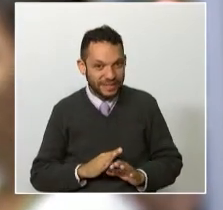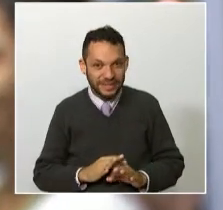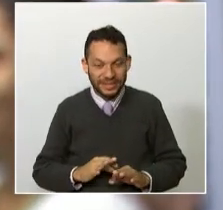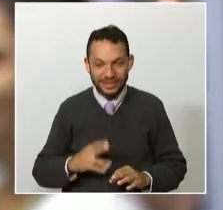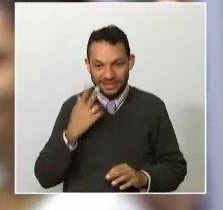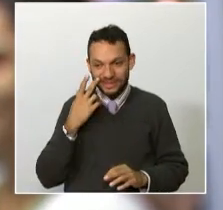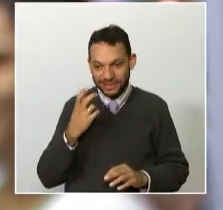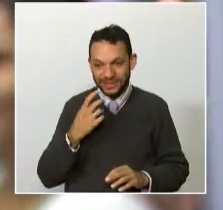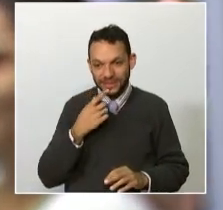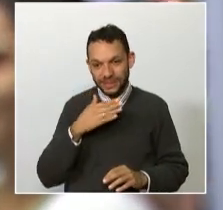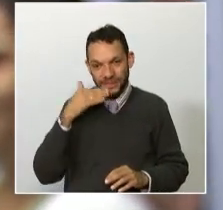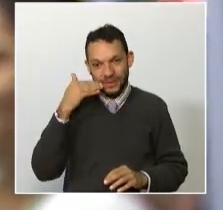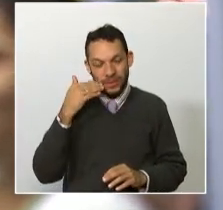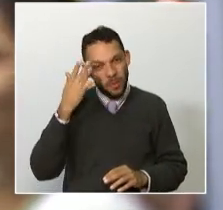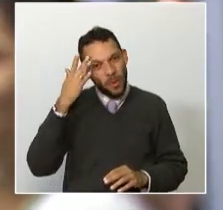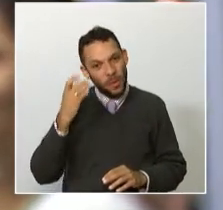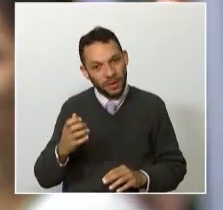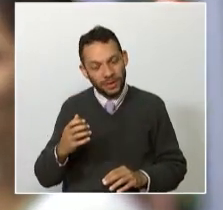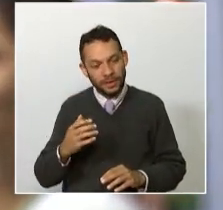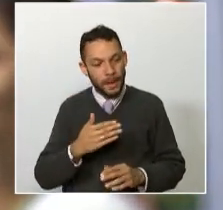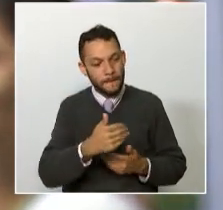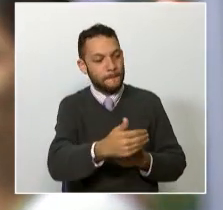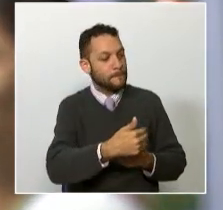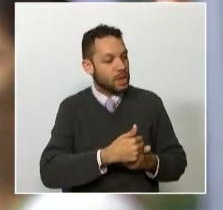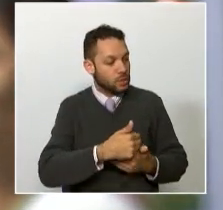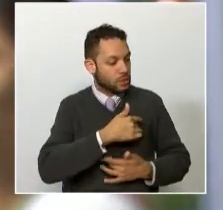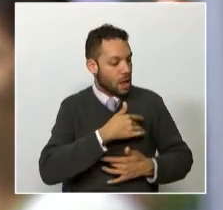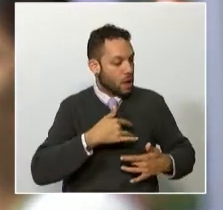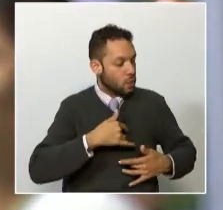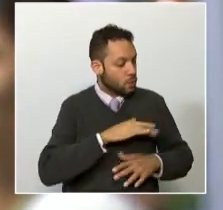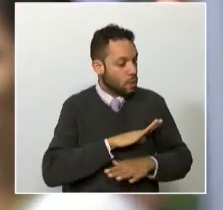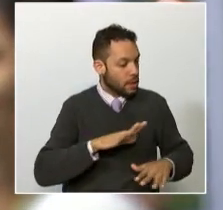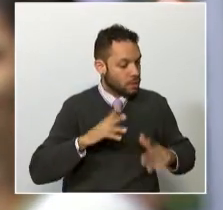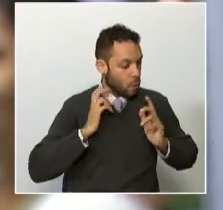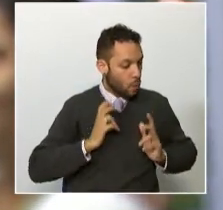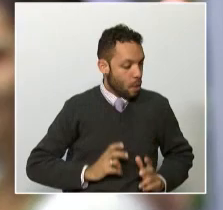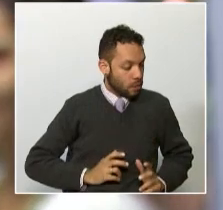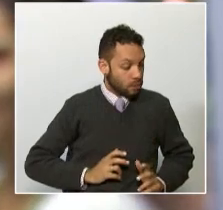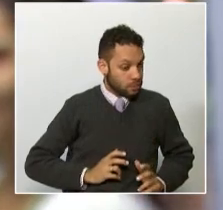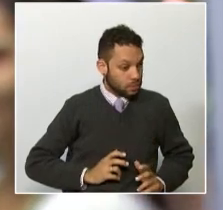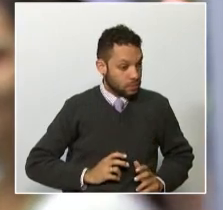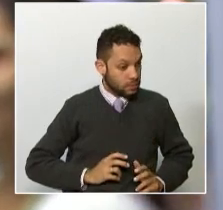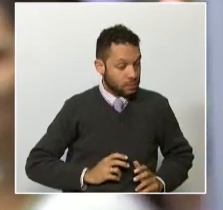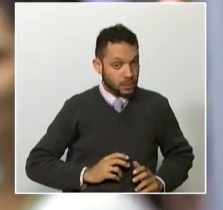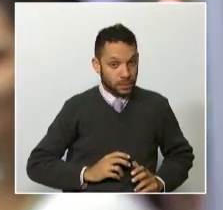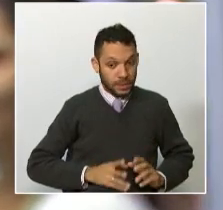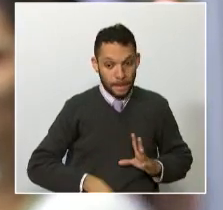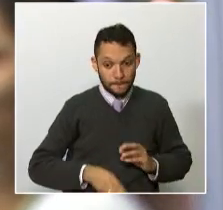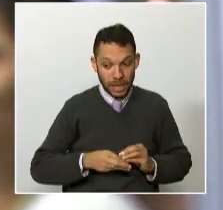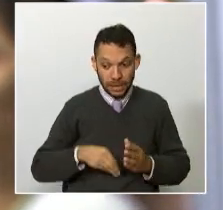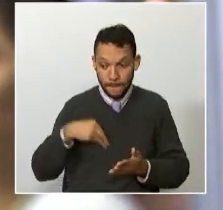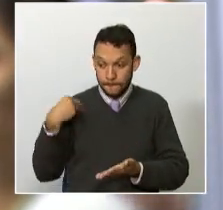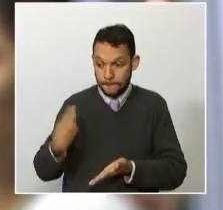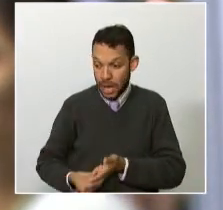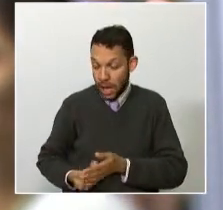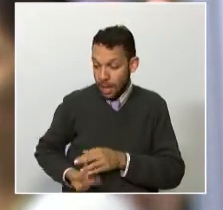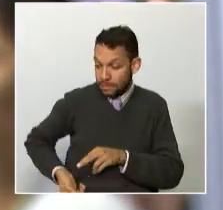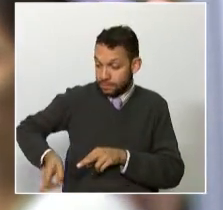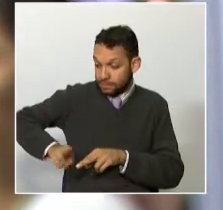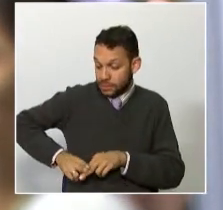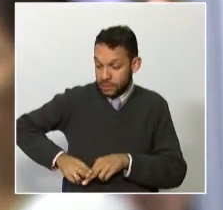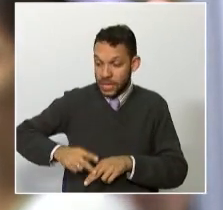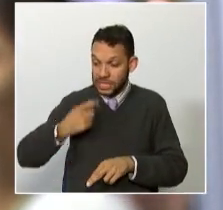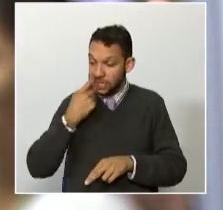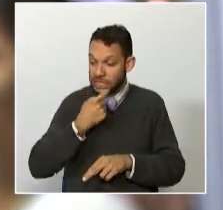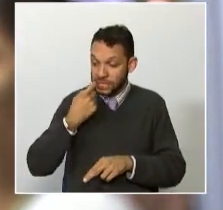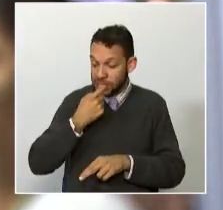porque es que a veces ella vino fue a una consulta médica. Ella no tuvo que pagar una consulta adicional para que nos diera el concepto la odontóloga